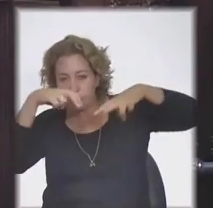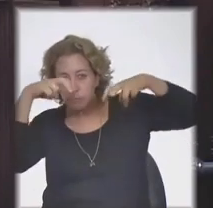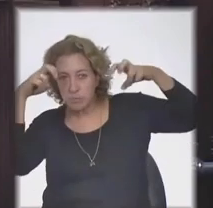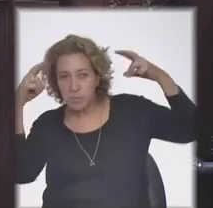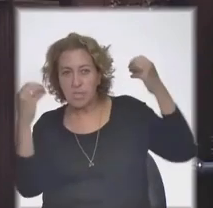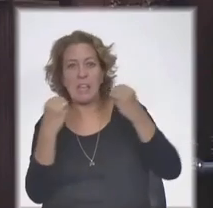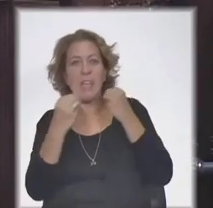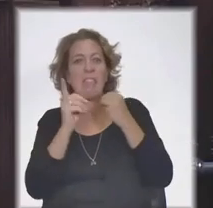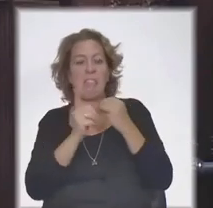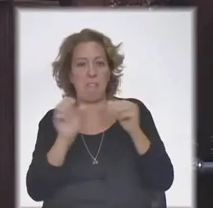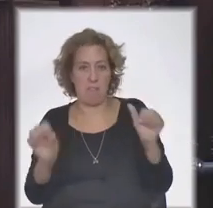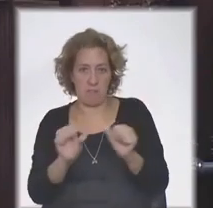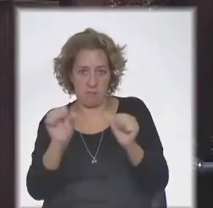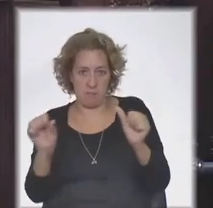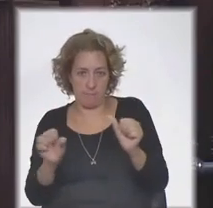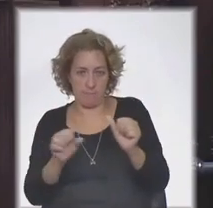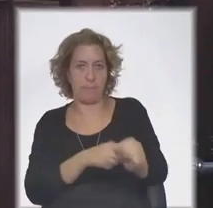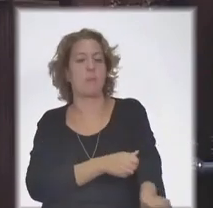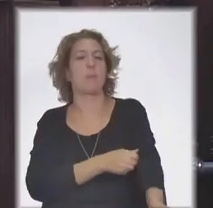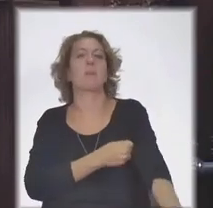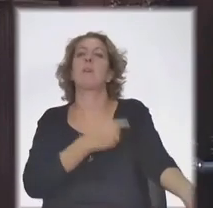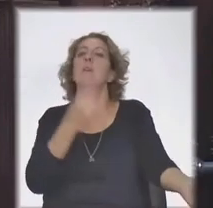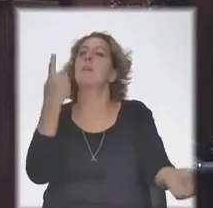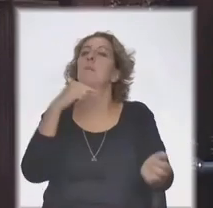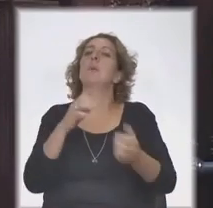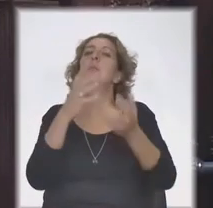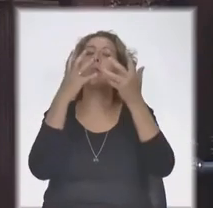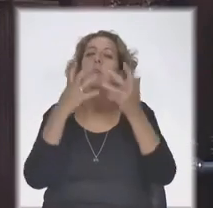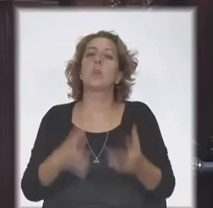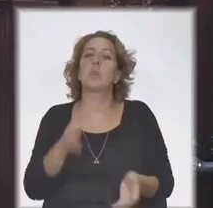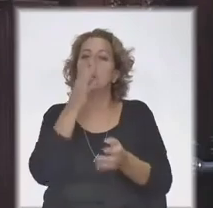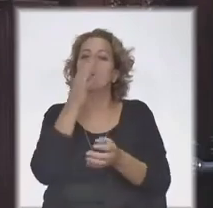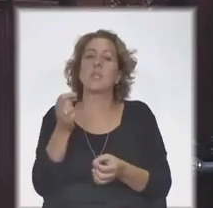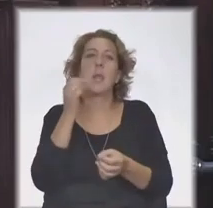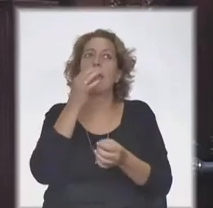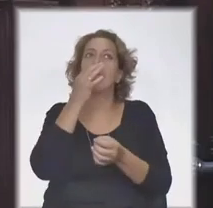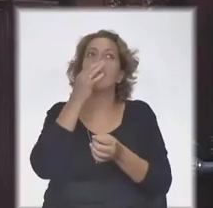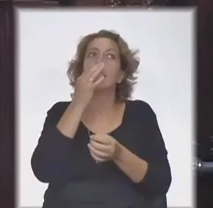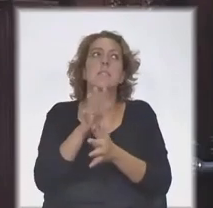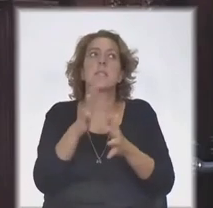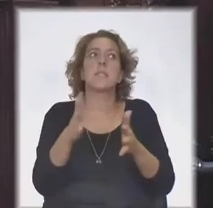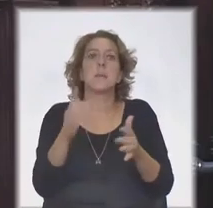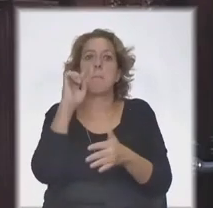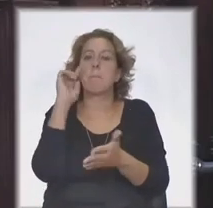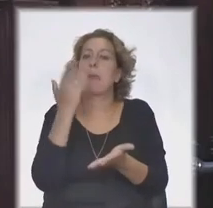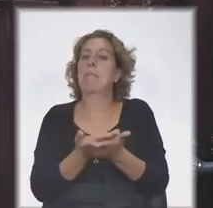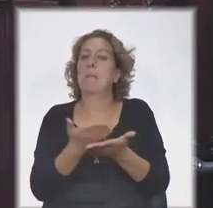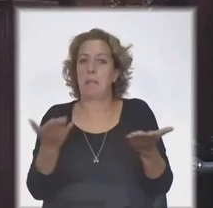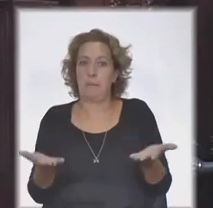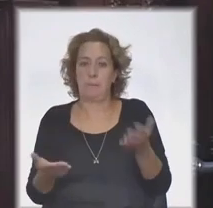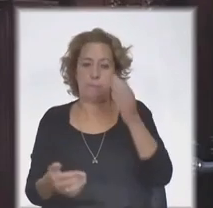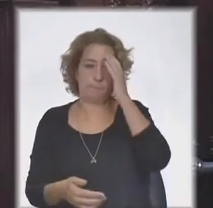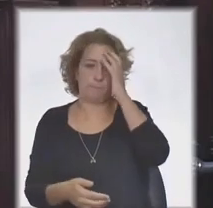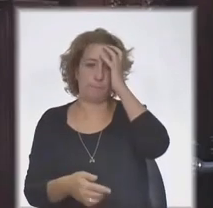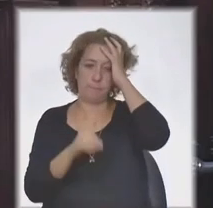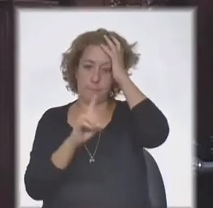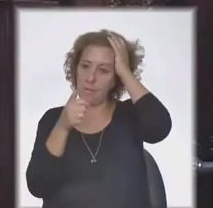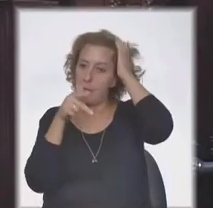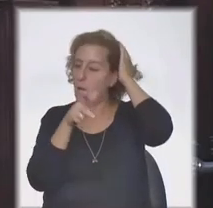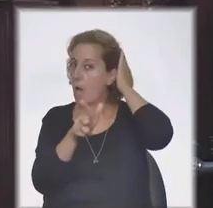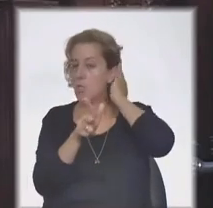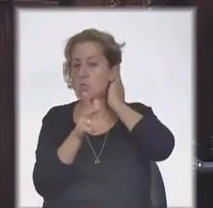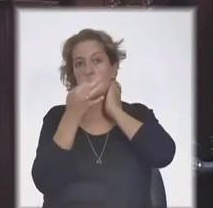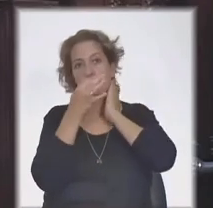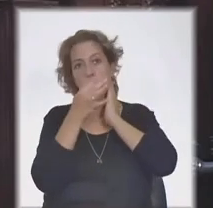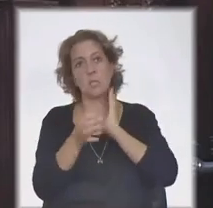medidas a tomar. Pero quiero destacar lo que menciona y lo que plantea. No se puede, dice el GACH, no se puede